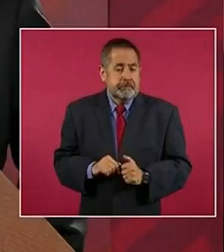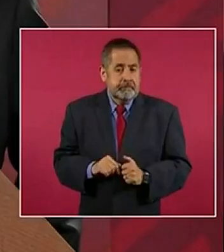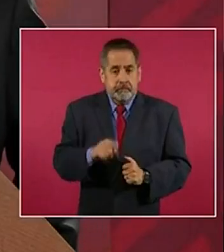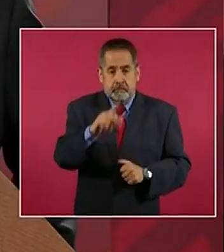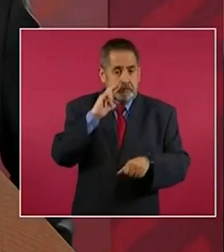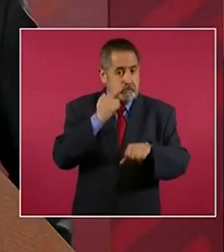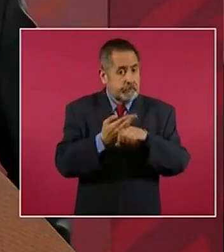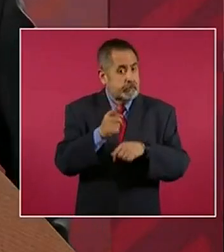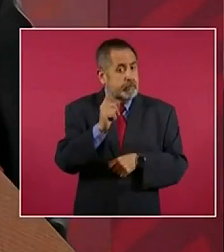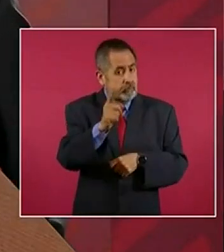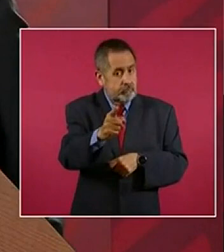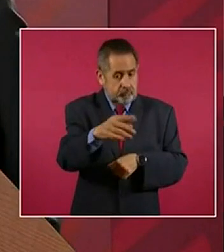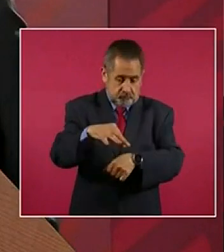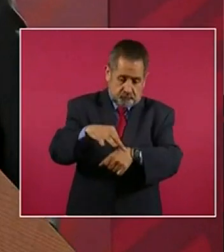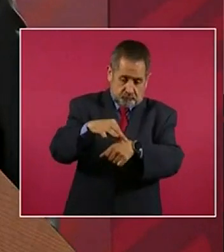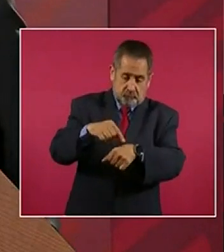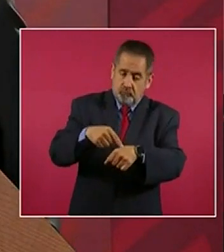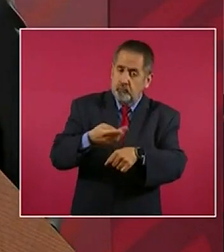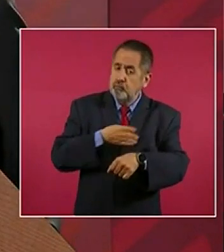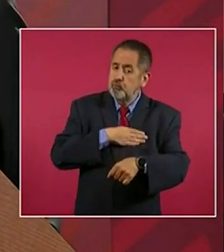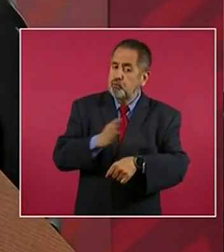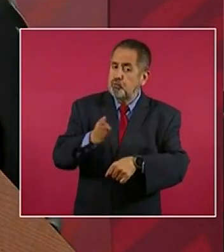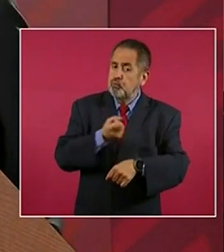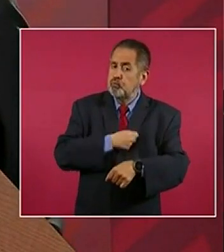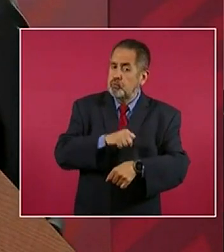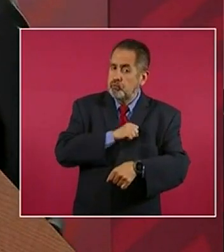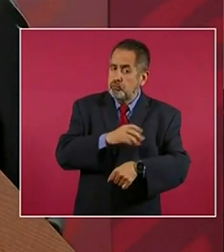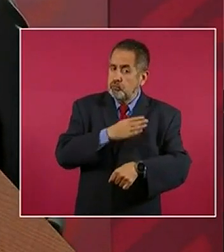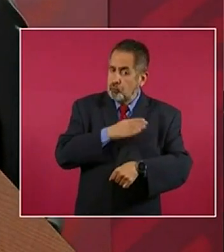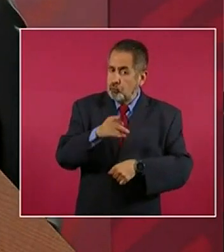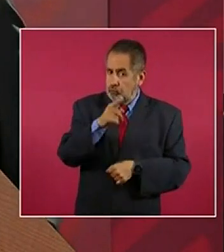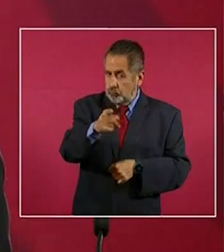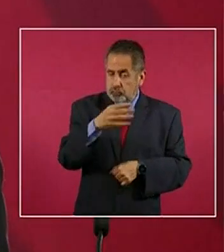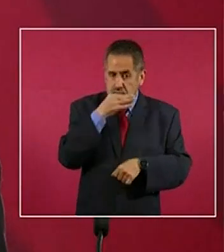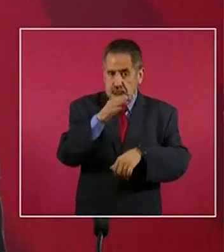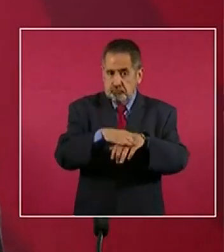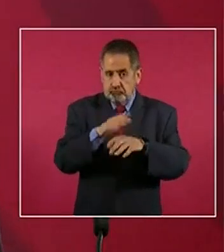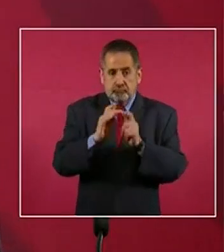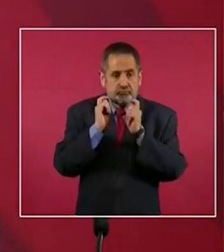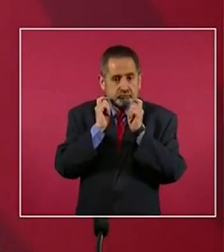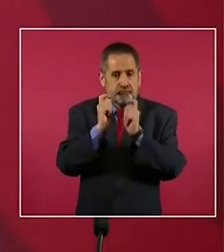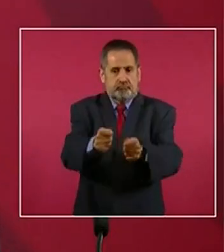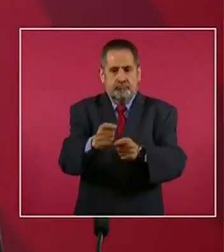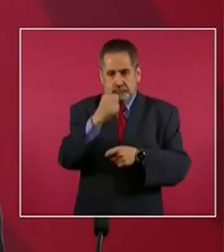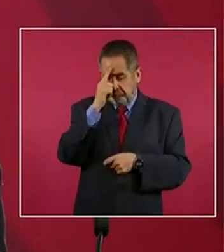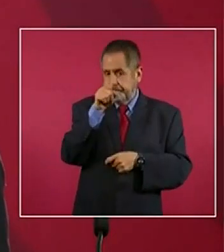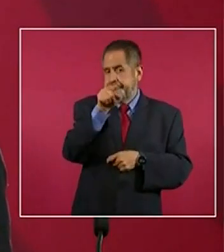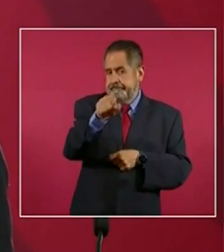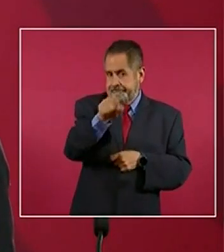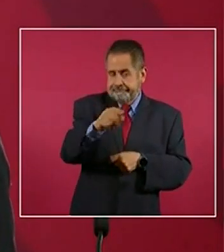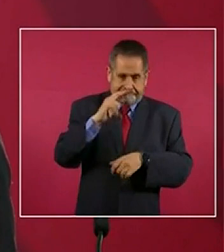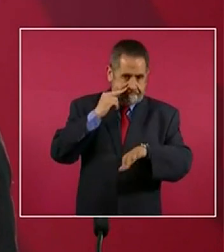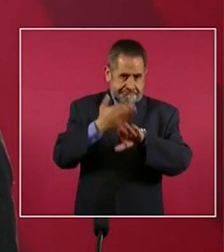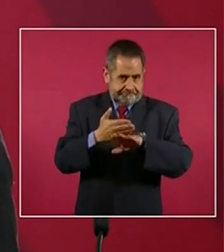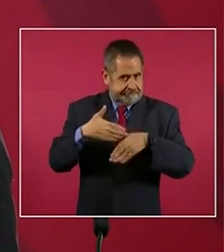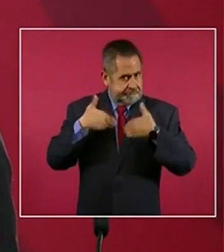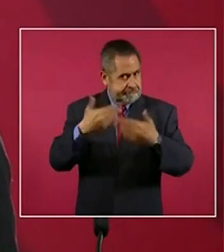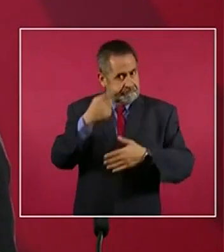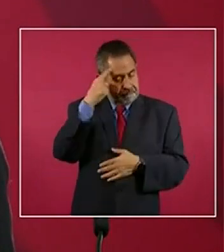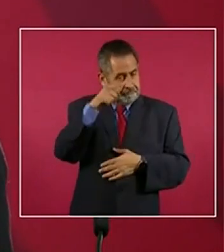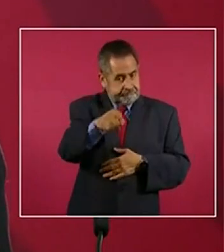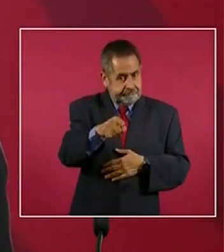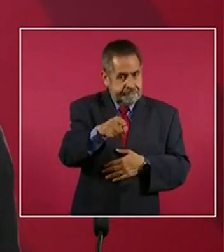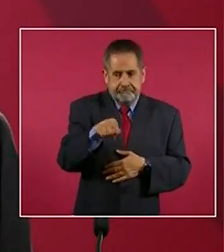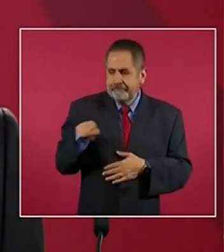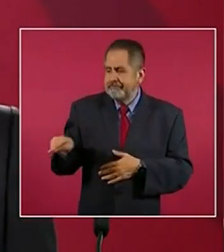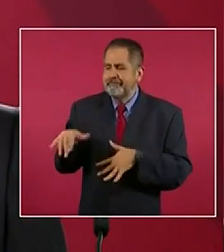que haya una comisión bicameral, que no sirven para nada, con todo respeto, que haya un fondo